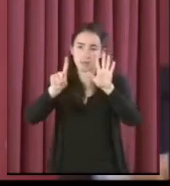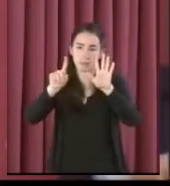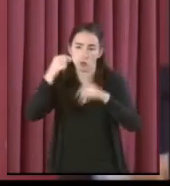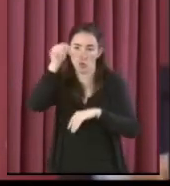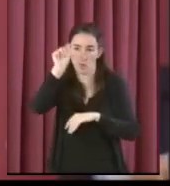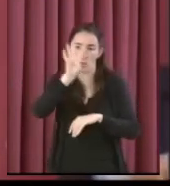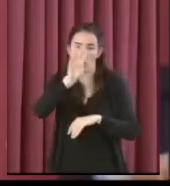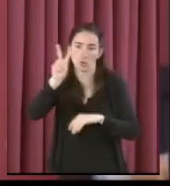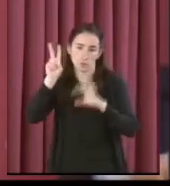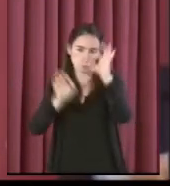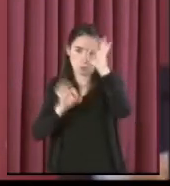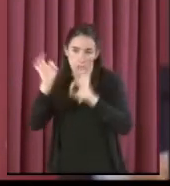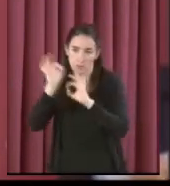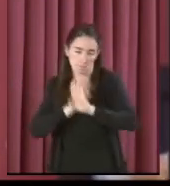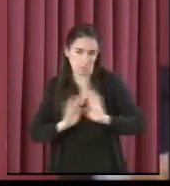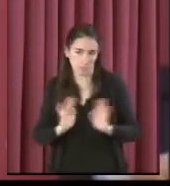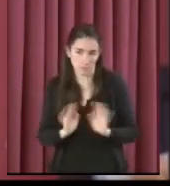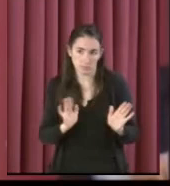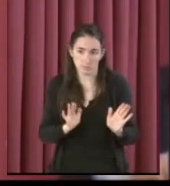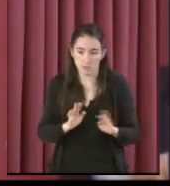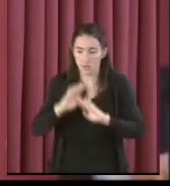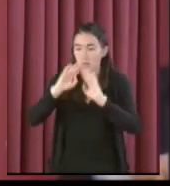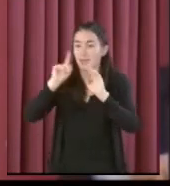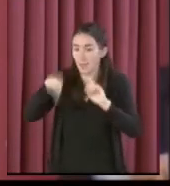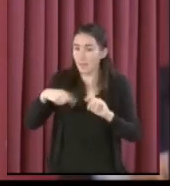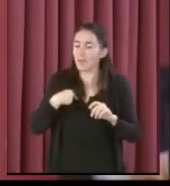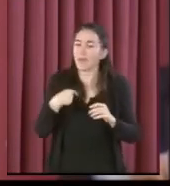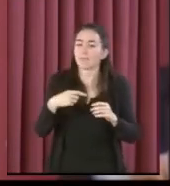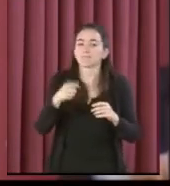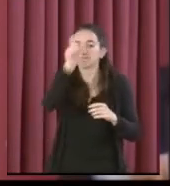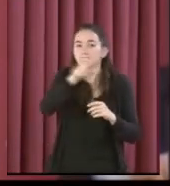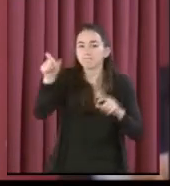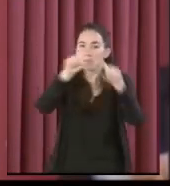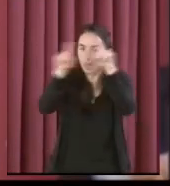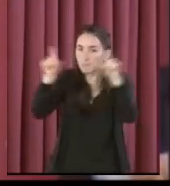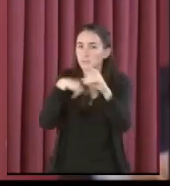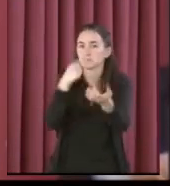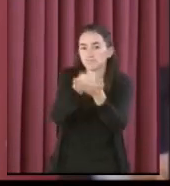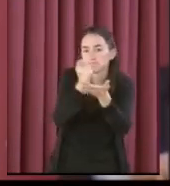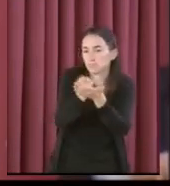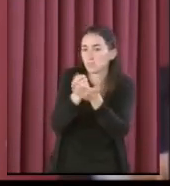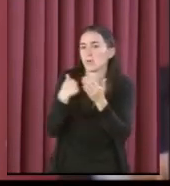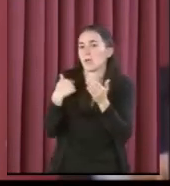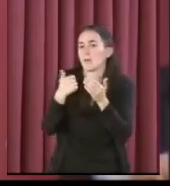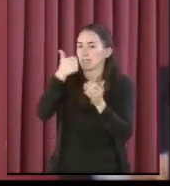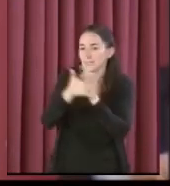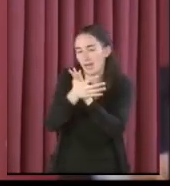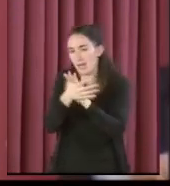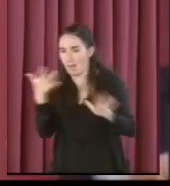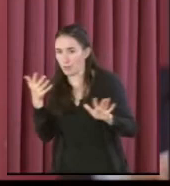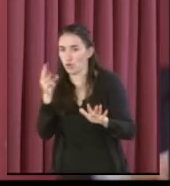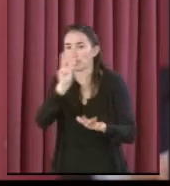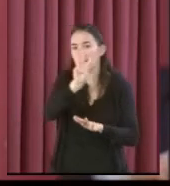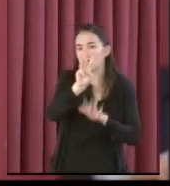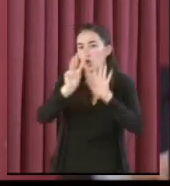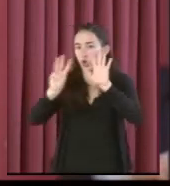36,42%. Nos ha permitido también reducir el plazo de pago a proveedores hasta los 18,33 días, influyendo